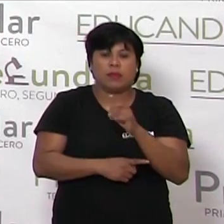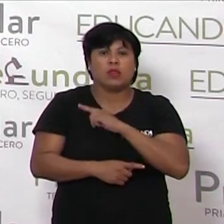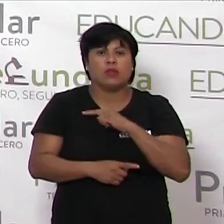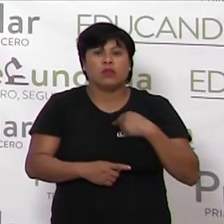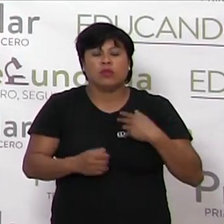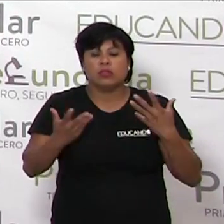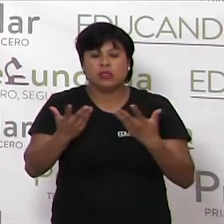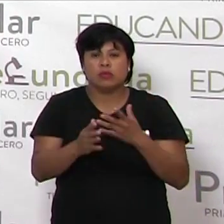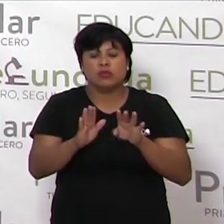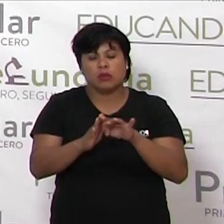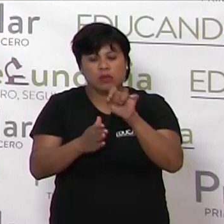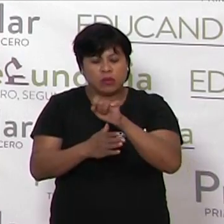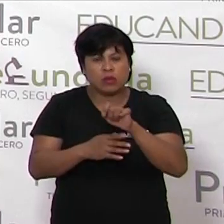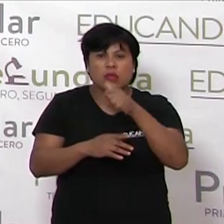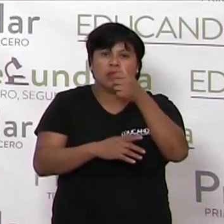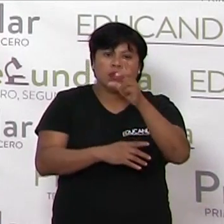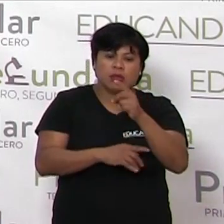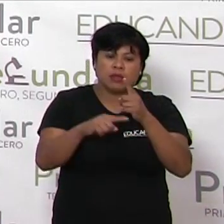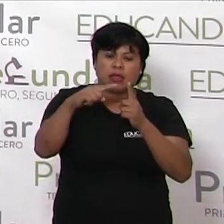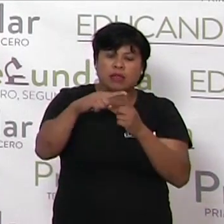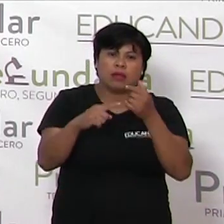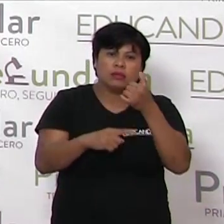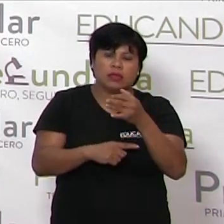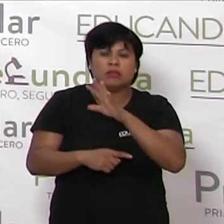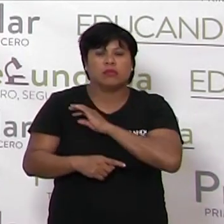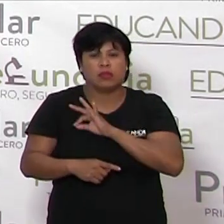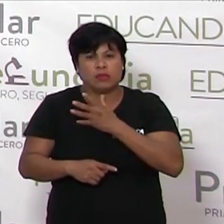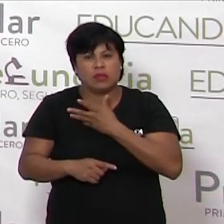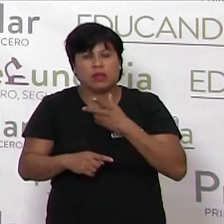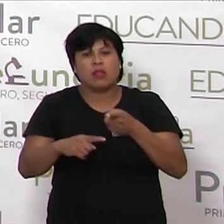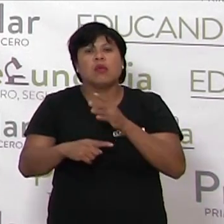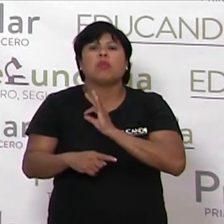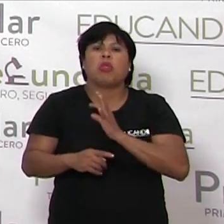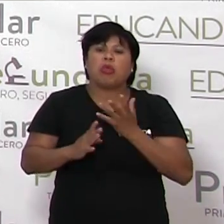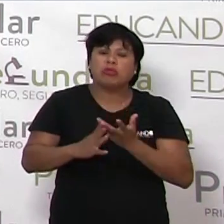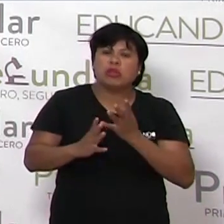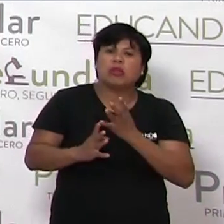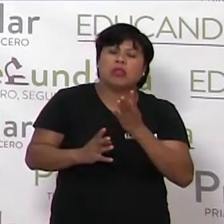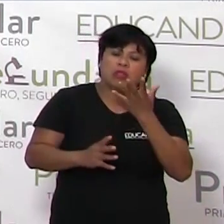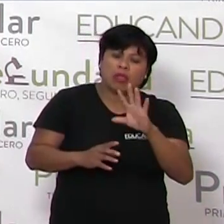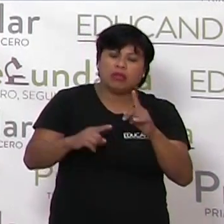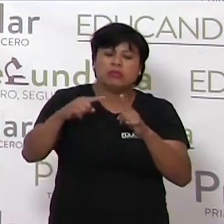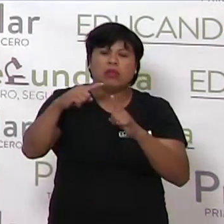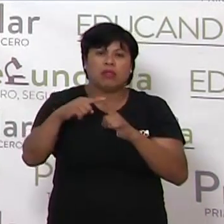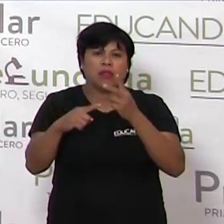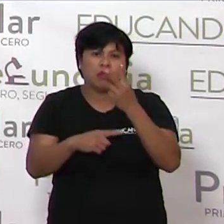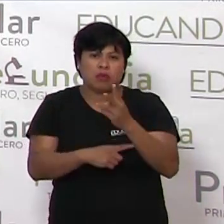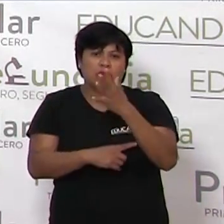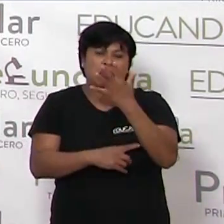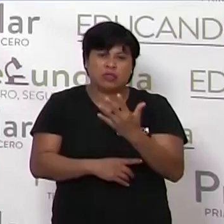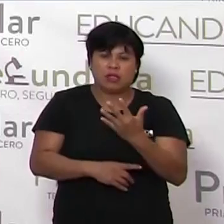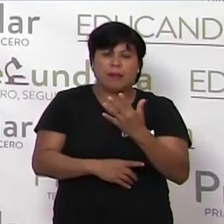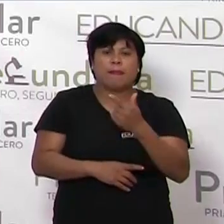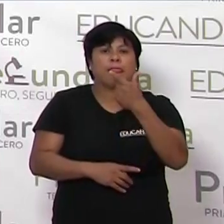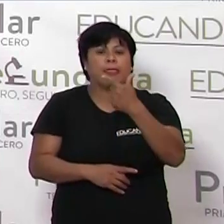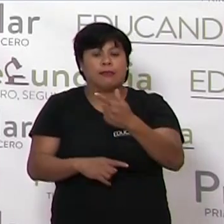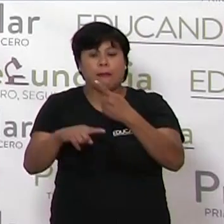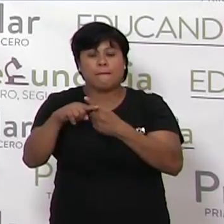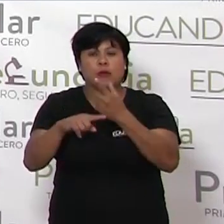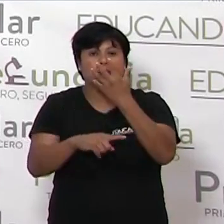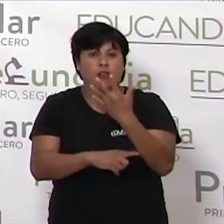este caso hicimos el algoritmo 30 entre 6 y establecimos este. O también de aquí lo pudimos haber establecido 10 entre 2 a